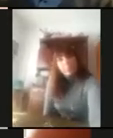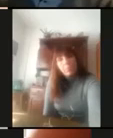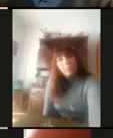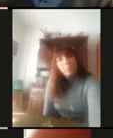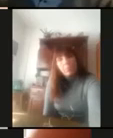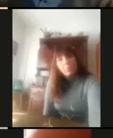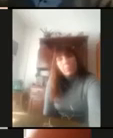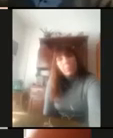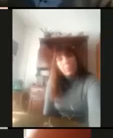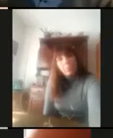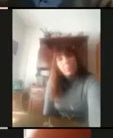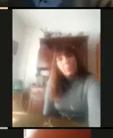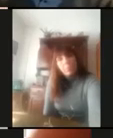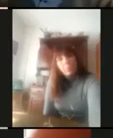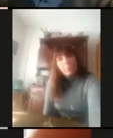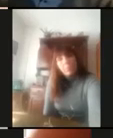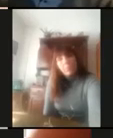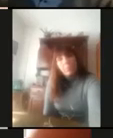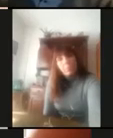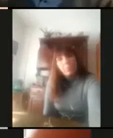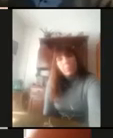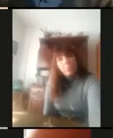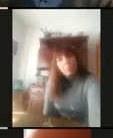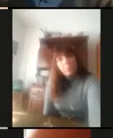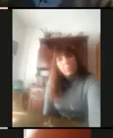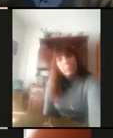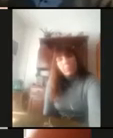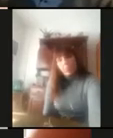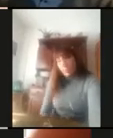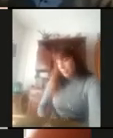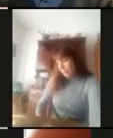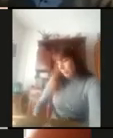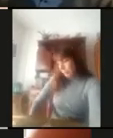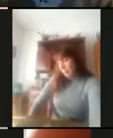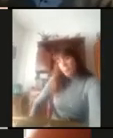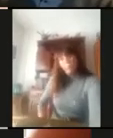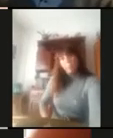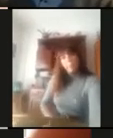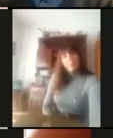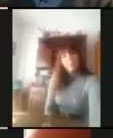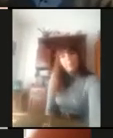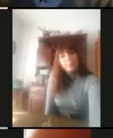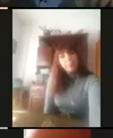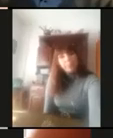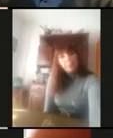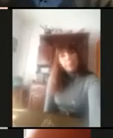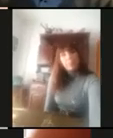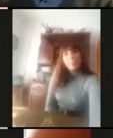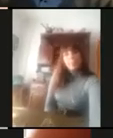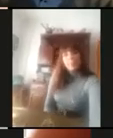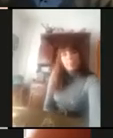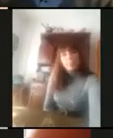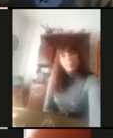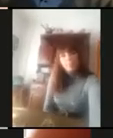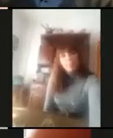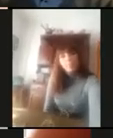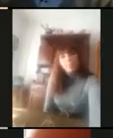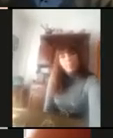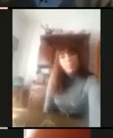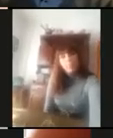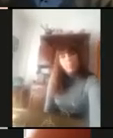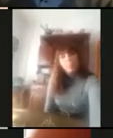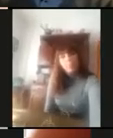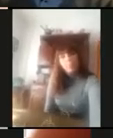el hombre mediocre es una sombra proyectada por la sociedad no crea no inventa no empuja